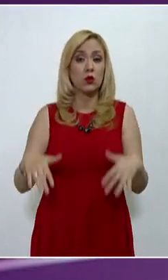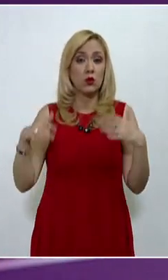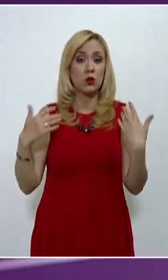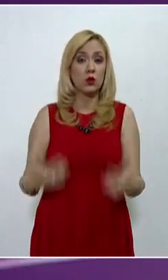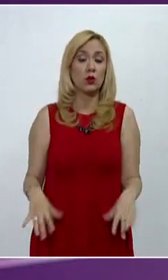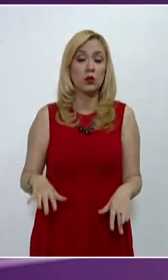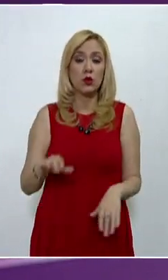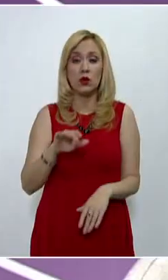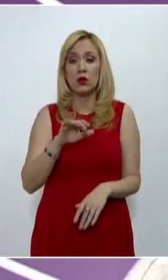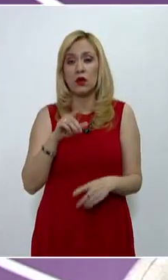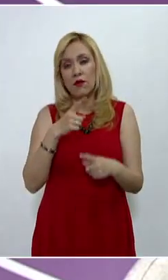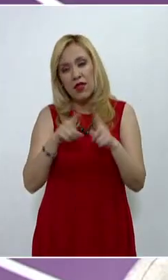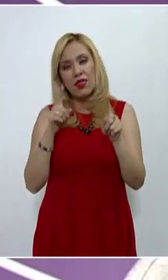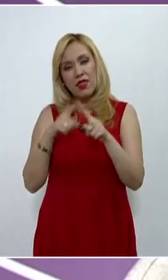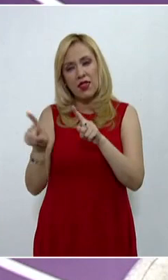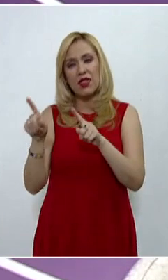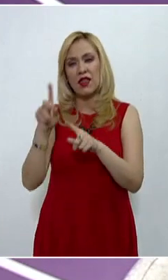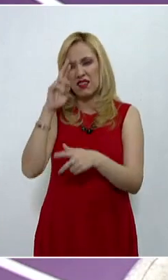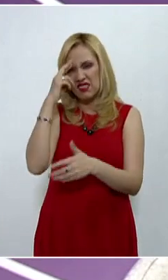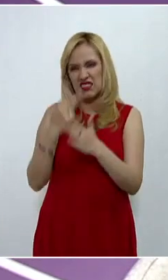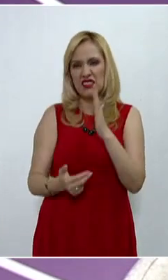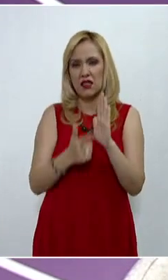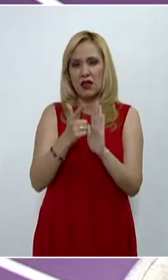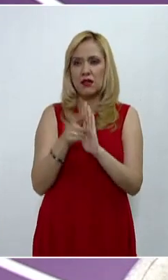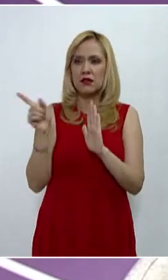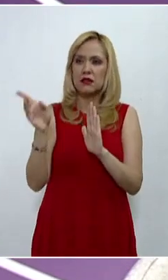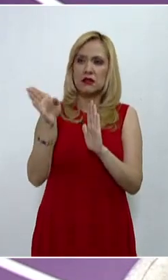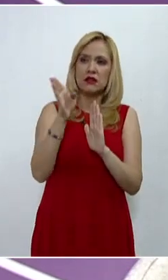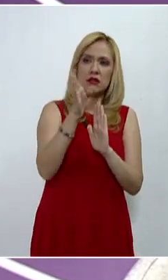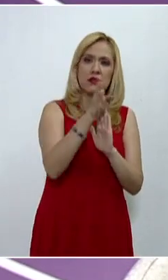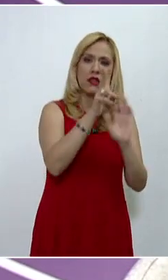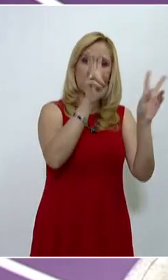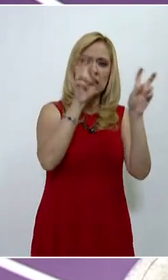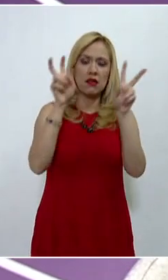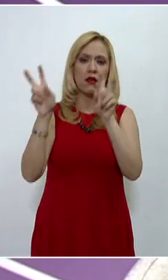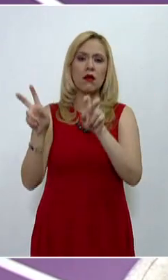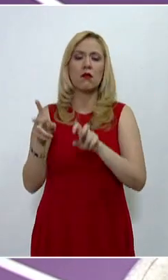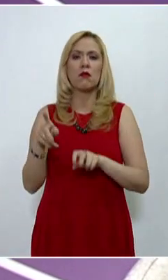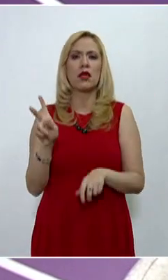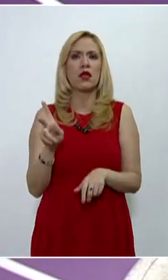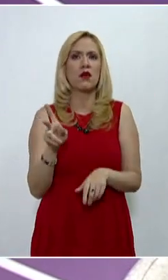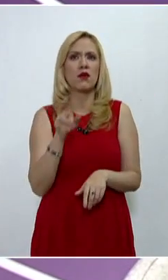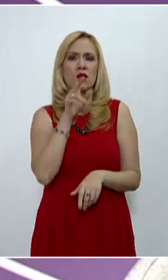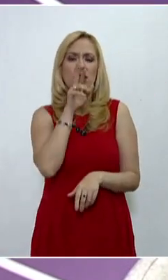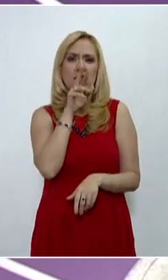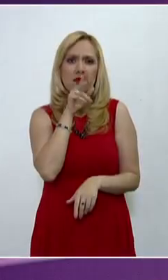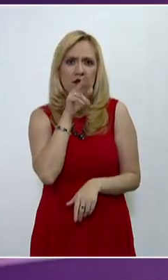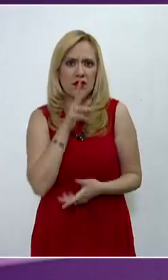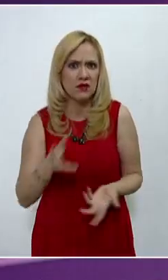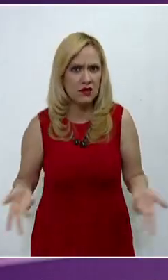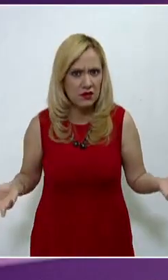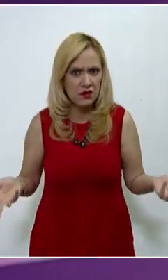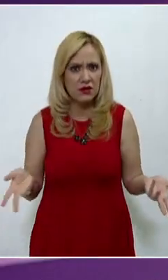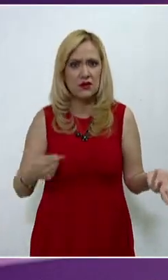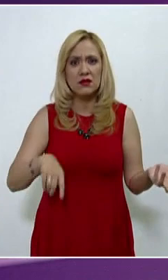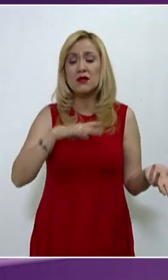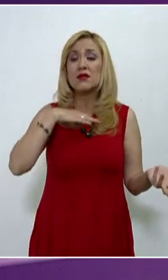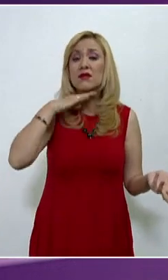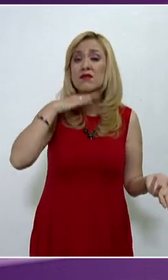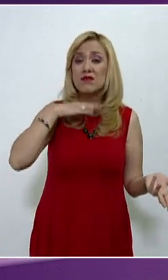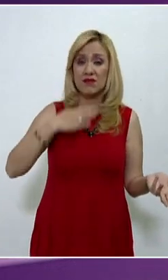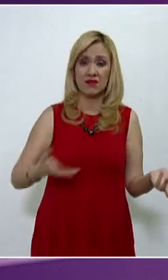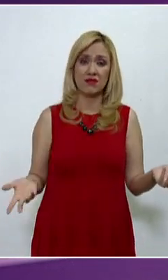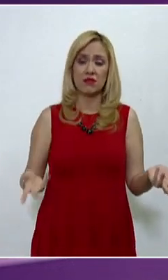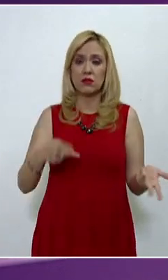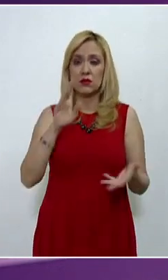de delito y que ciertamente, digamos, es un tema de preocupación nodal en México, ¿no? Los niveles de impunidad. Sin